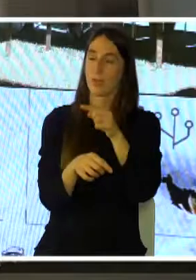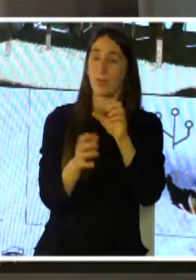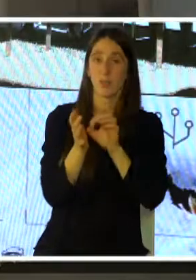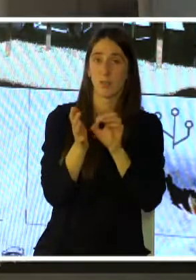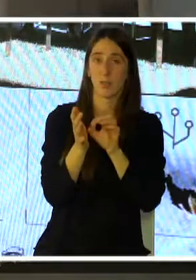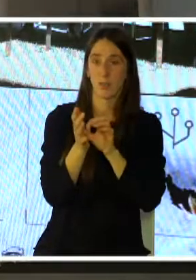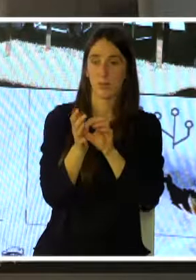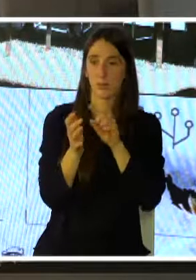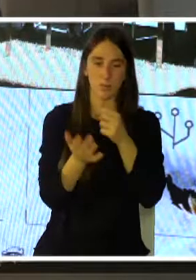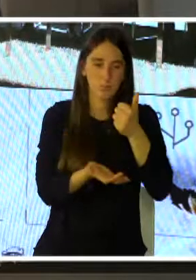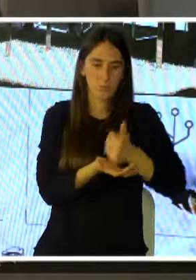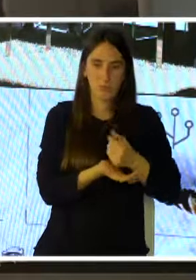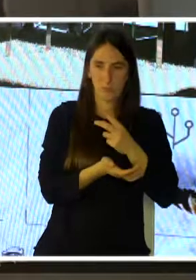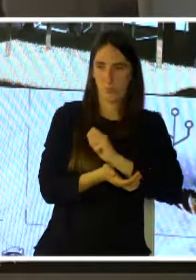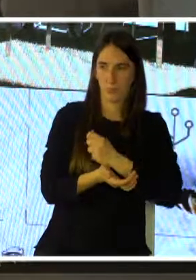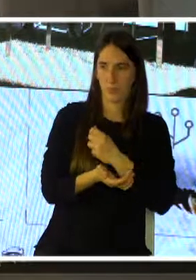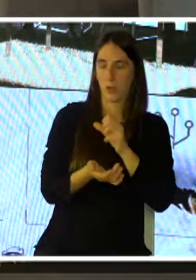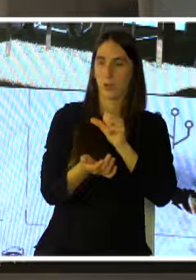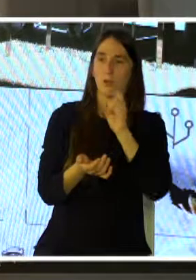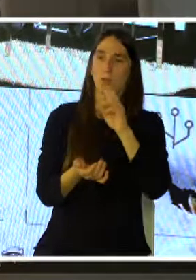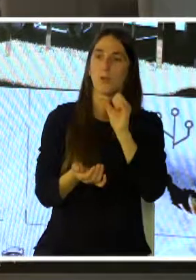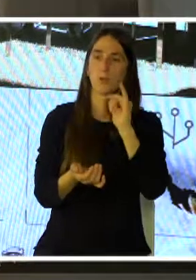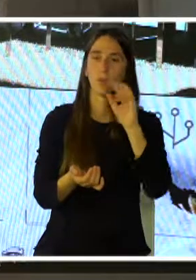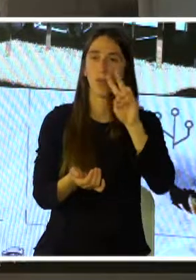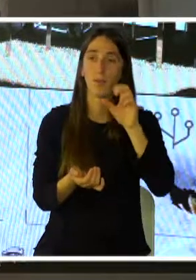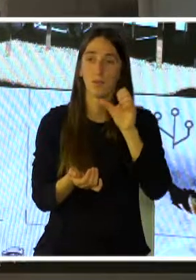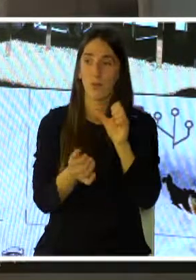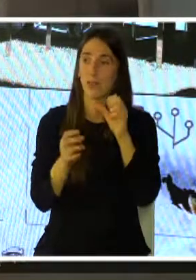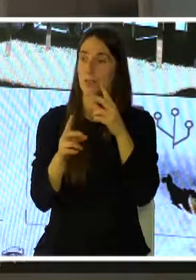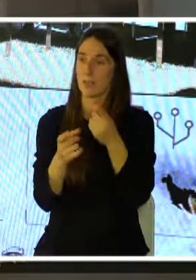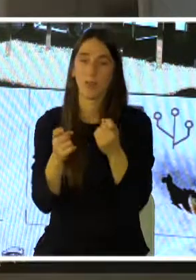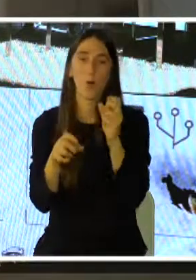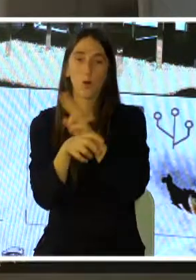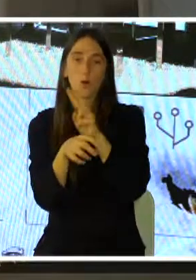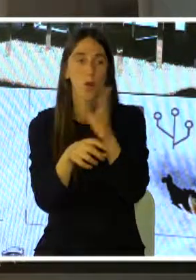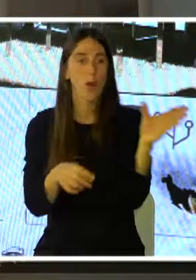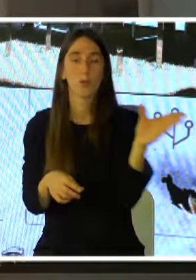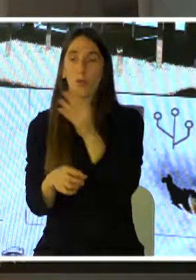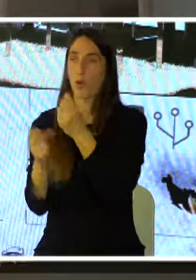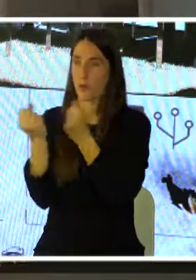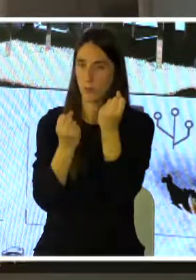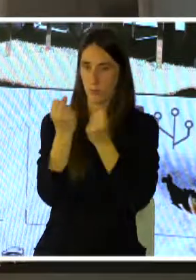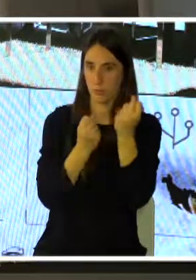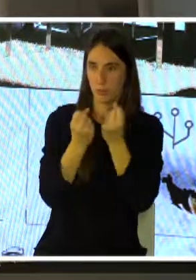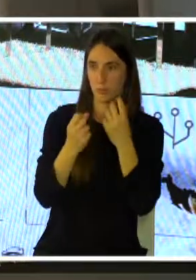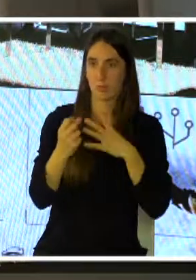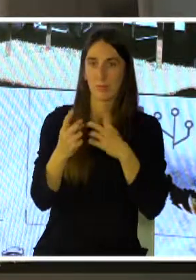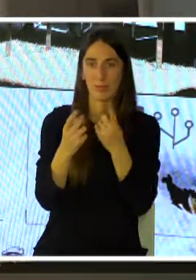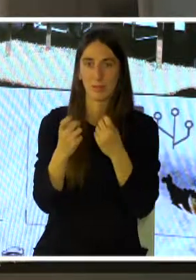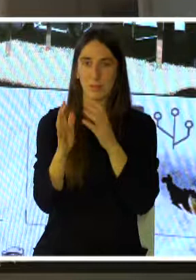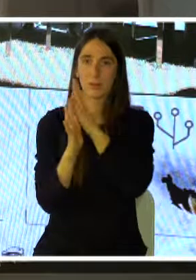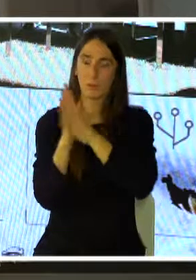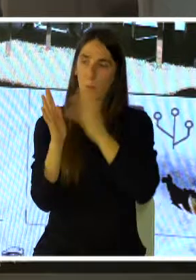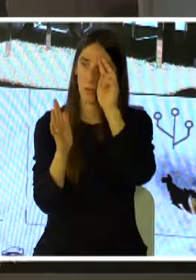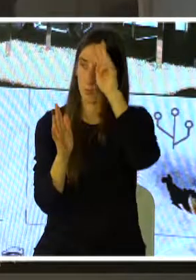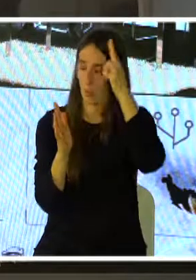no es Montevideo solo, estamos en el SUSIBE y tenemos que controlar la totalidad del país, con lo cual pensar en que va a tener 3 libretones de esos es algo